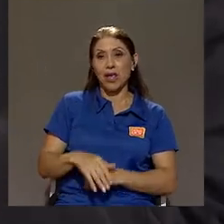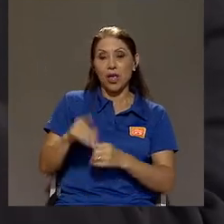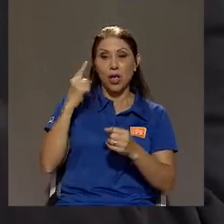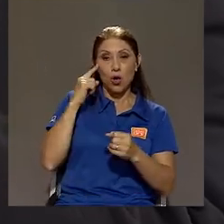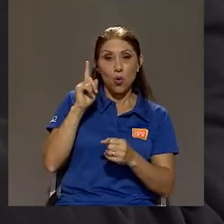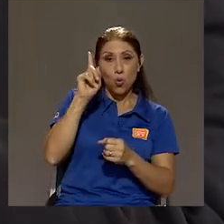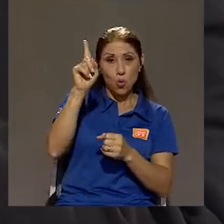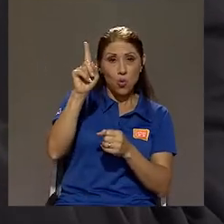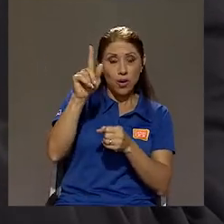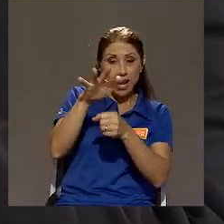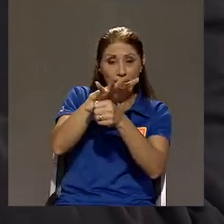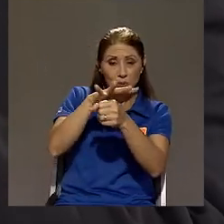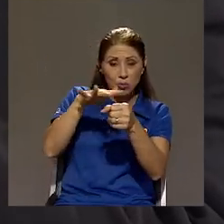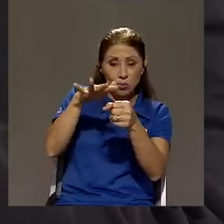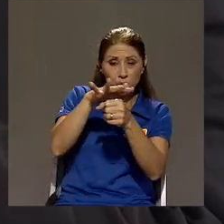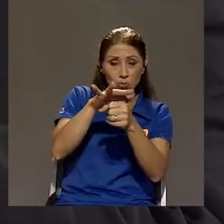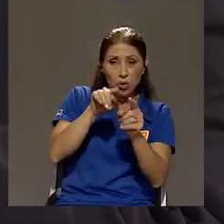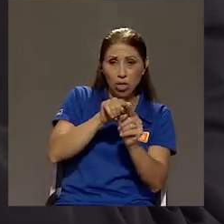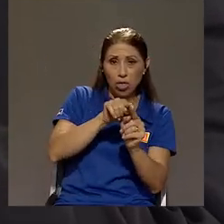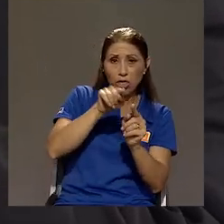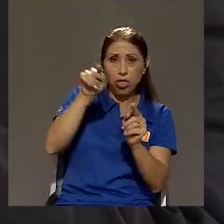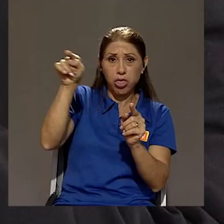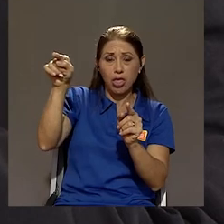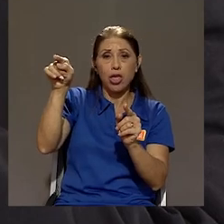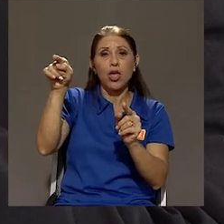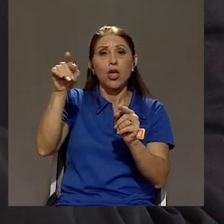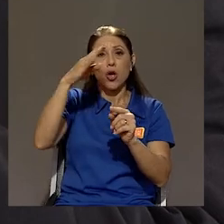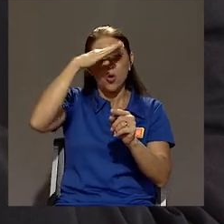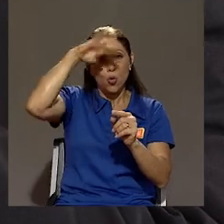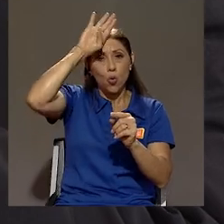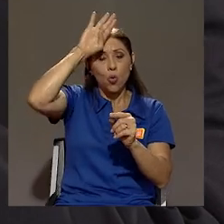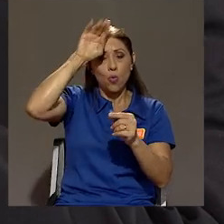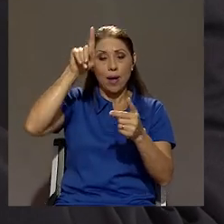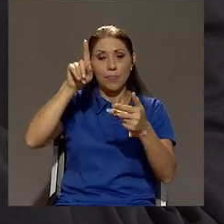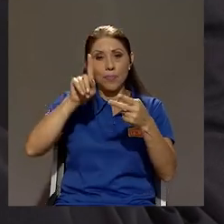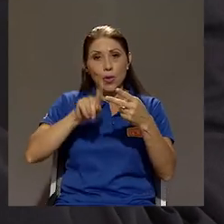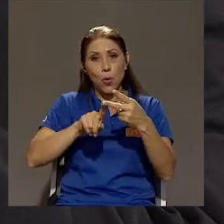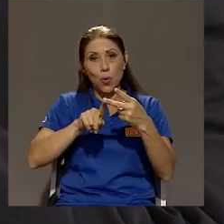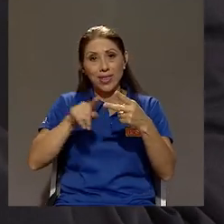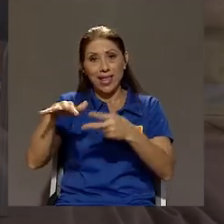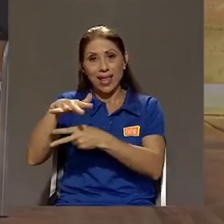qué, estoy refiriéndome a Cuba y a Haití,